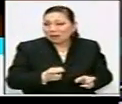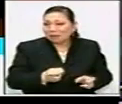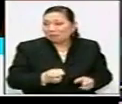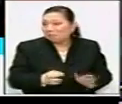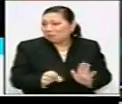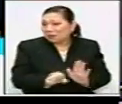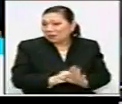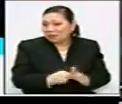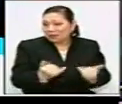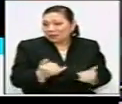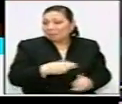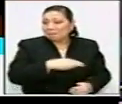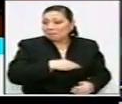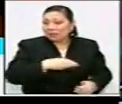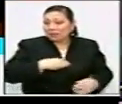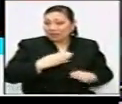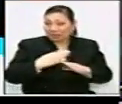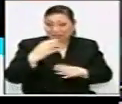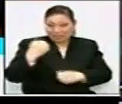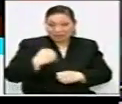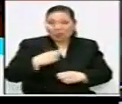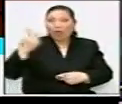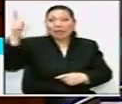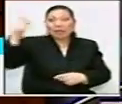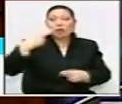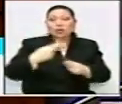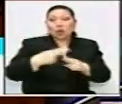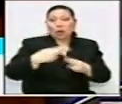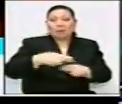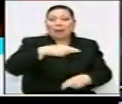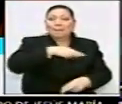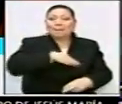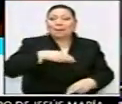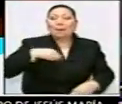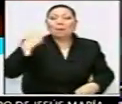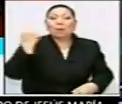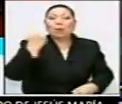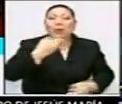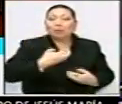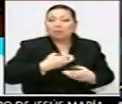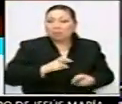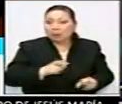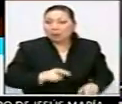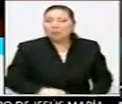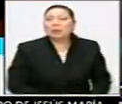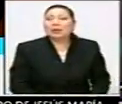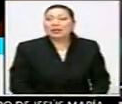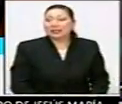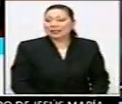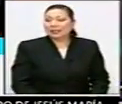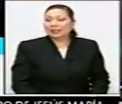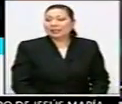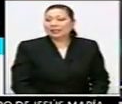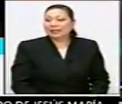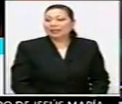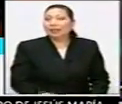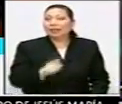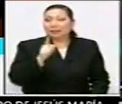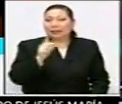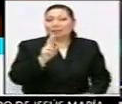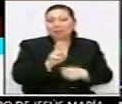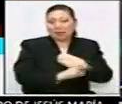Ejemplo, acá se llama Ministerio de Defensa. Allá se llama Ministerio de Poder Popular de